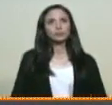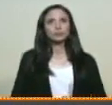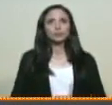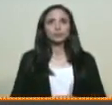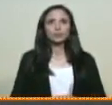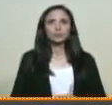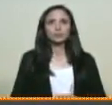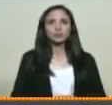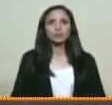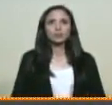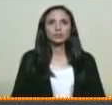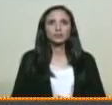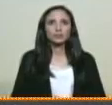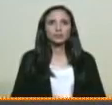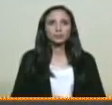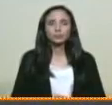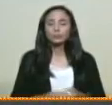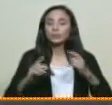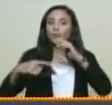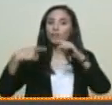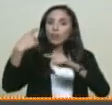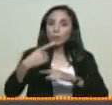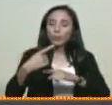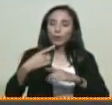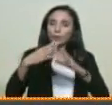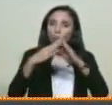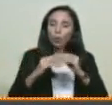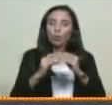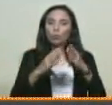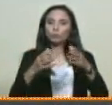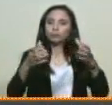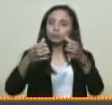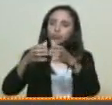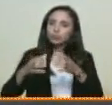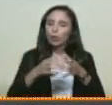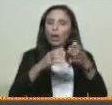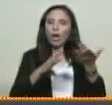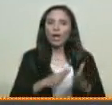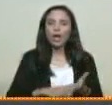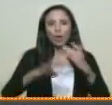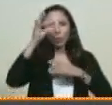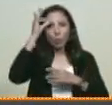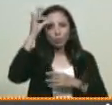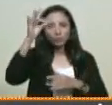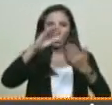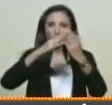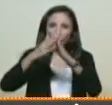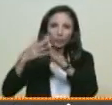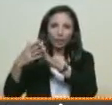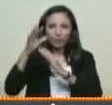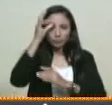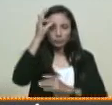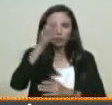propuso unir las elecciones de los concejales, de los consejos municipales. Bellísimo, dije yo. Presidente